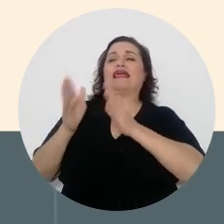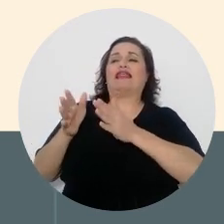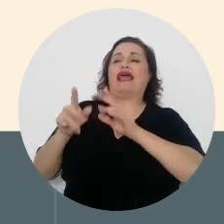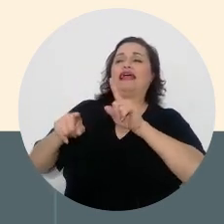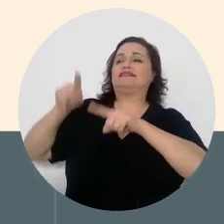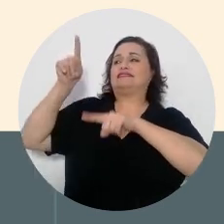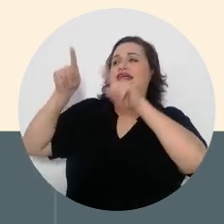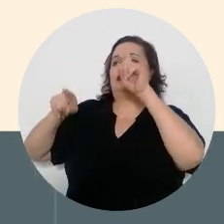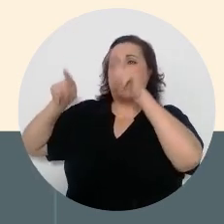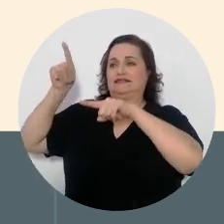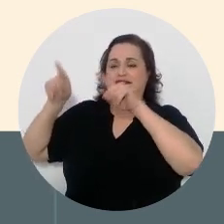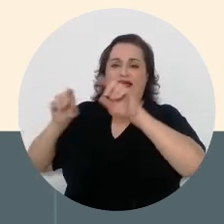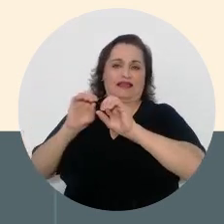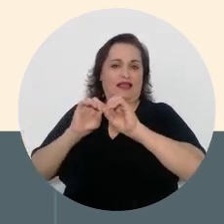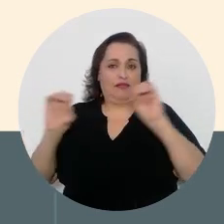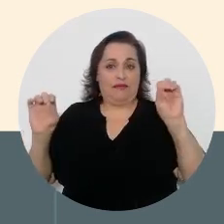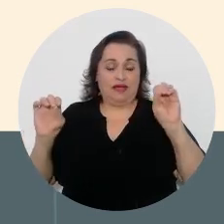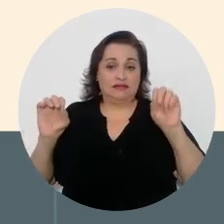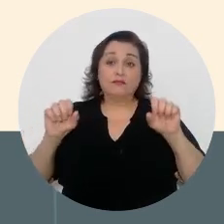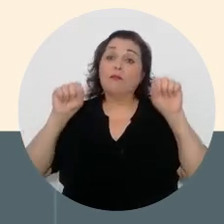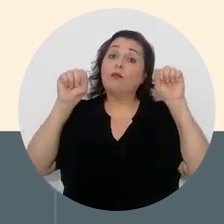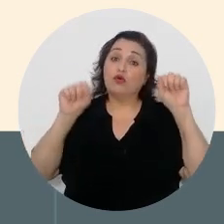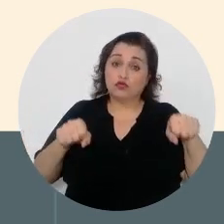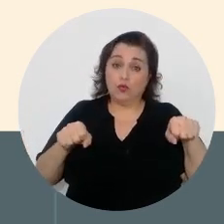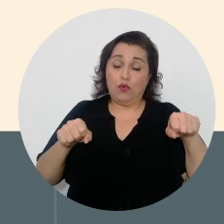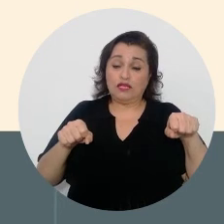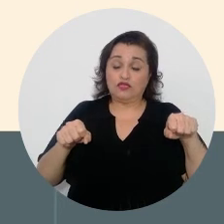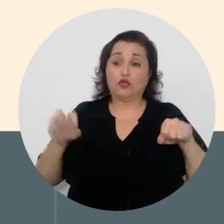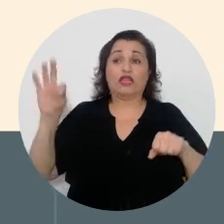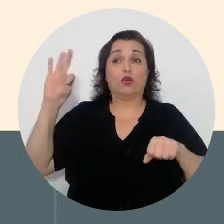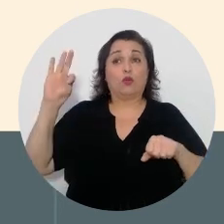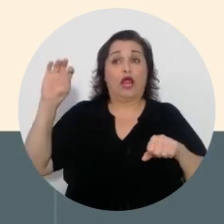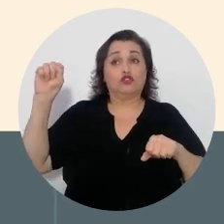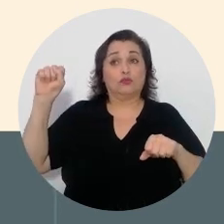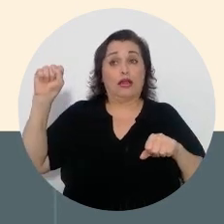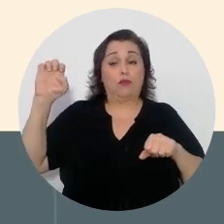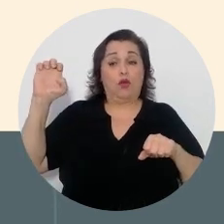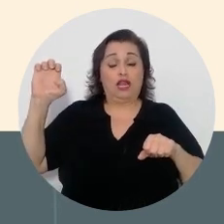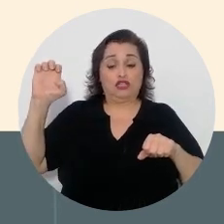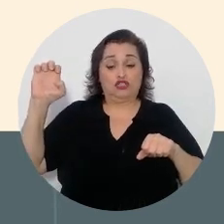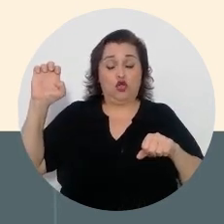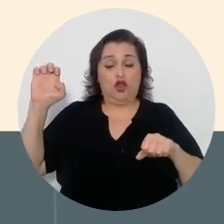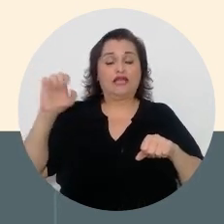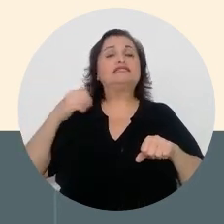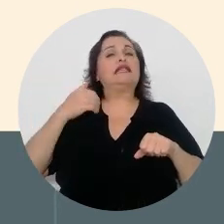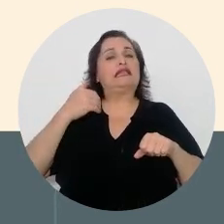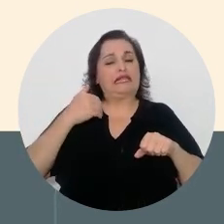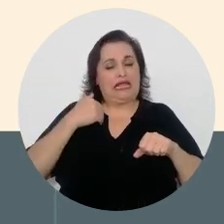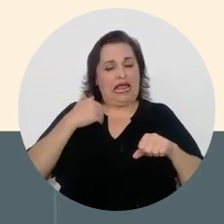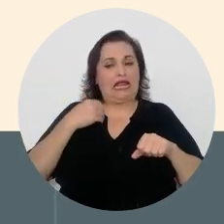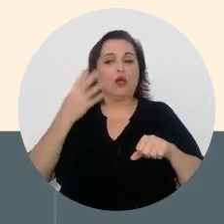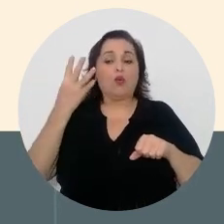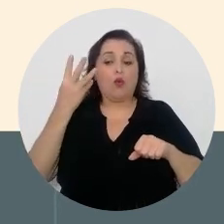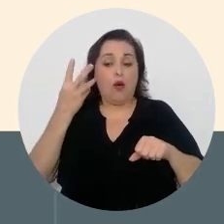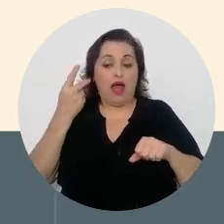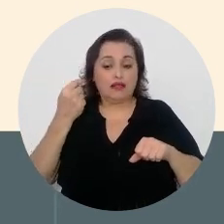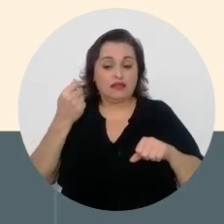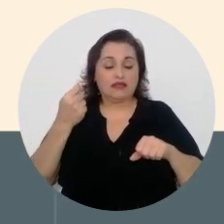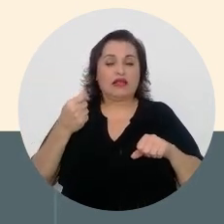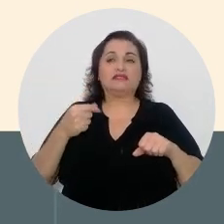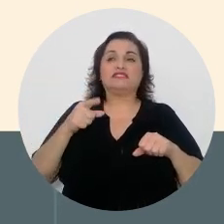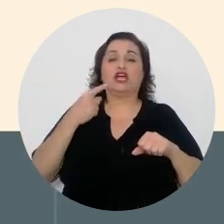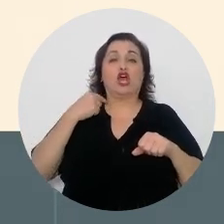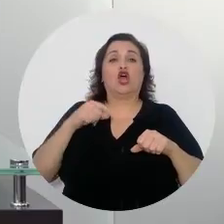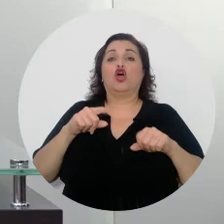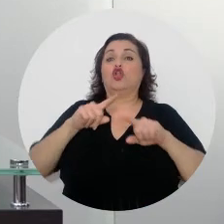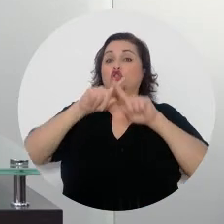Únicamente quedan como una estadística del proceso electoral. Por supuesto, el Tribunal Supremo de Elecciones en sus archivos tiene